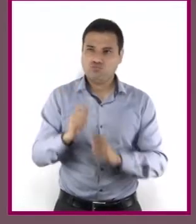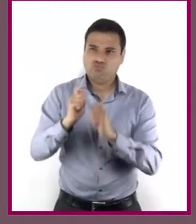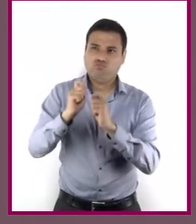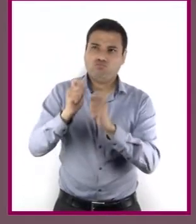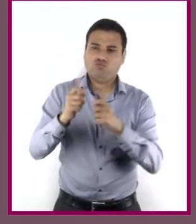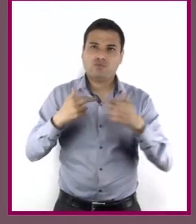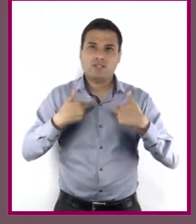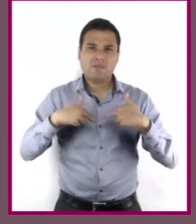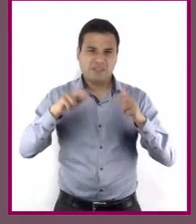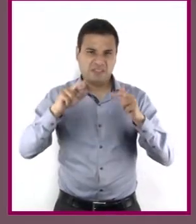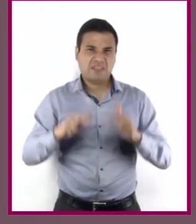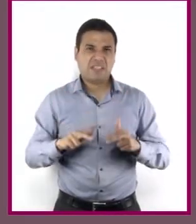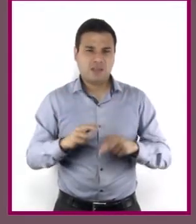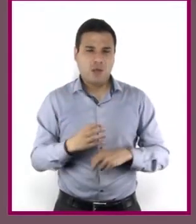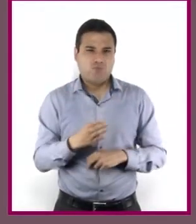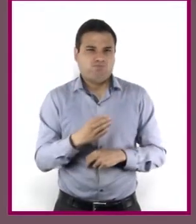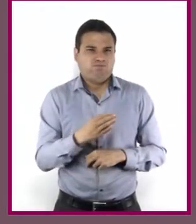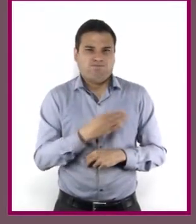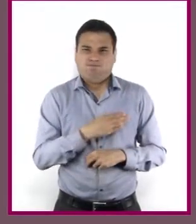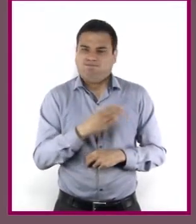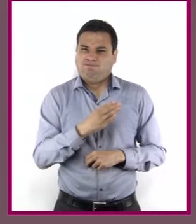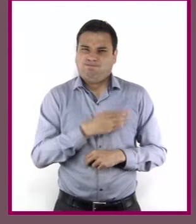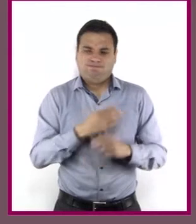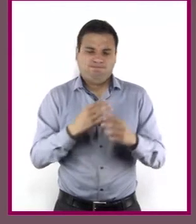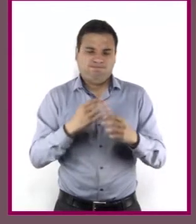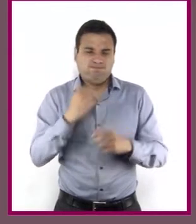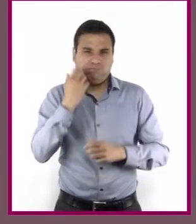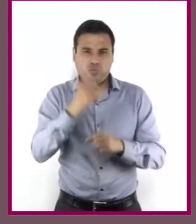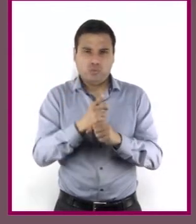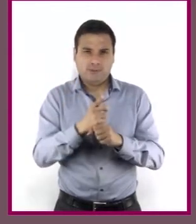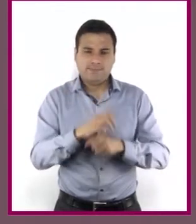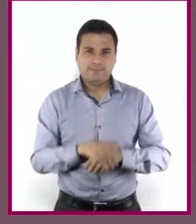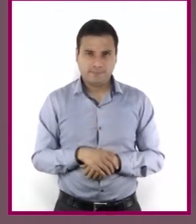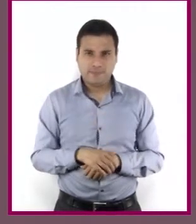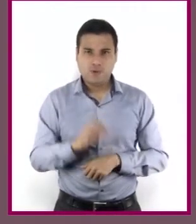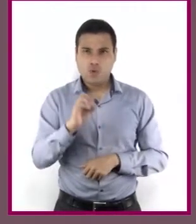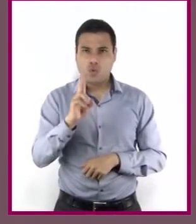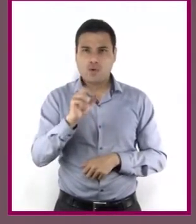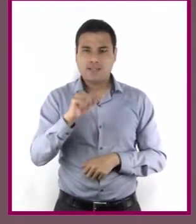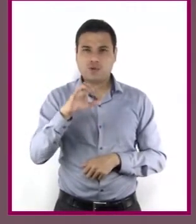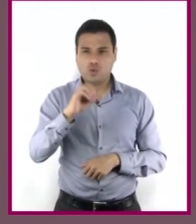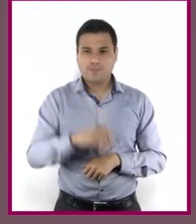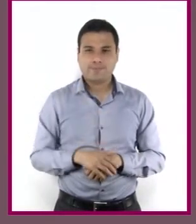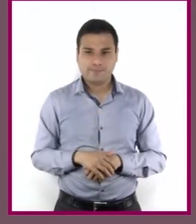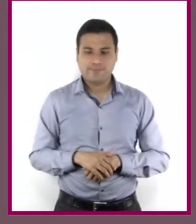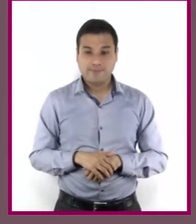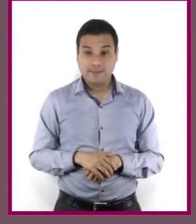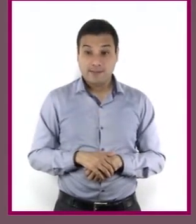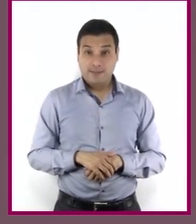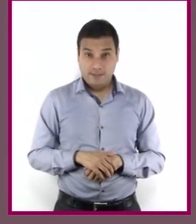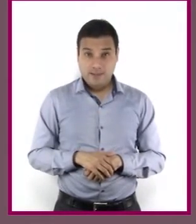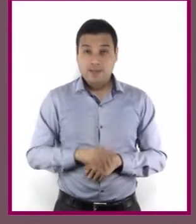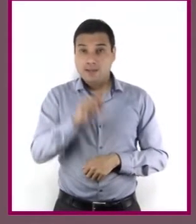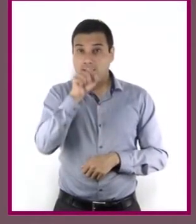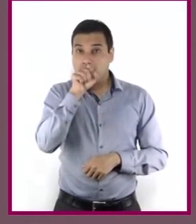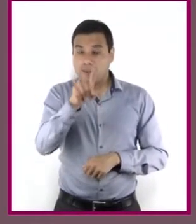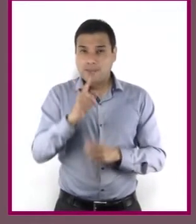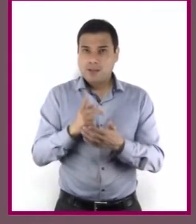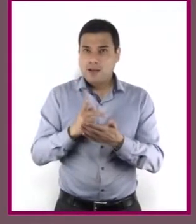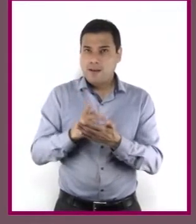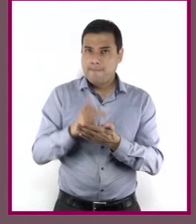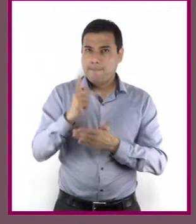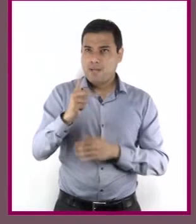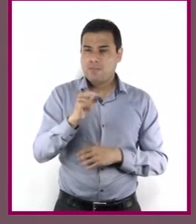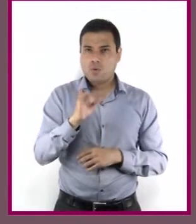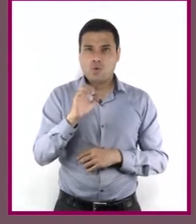voluntad de la UNESCO. Y en 1992, un año antes que Mandela, recibió el Premio Nobel